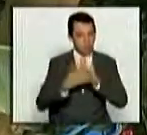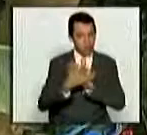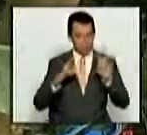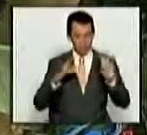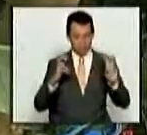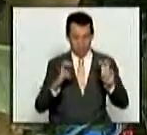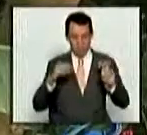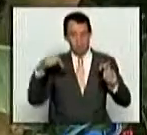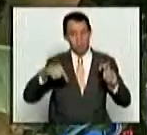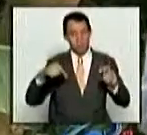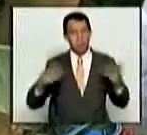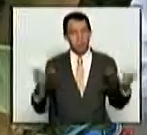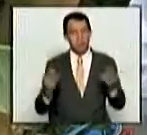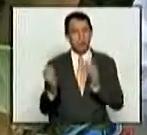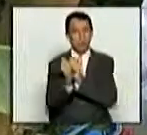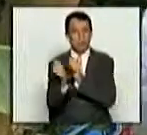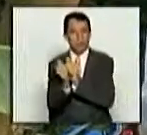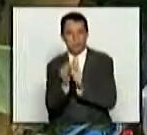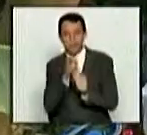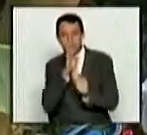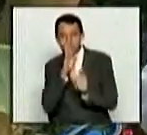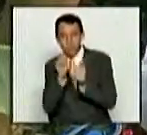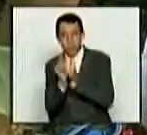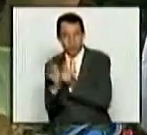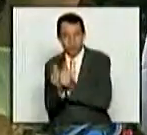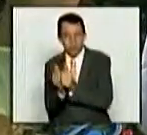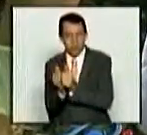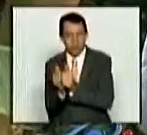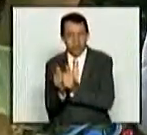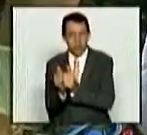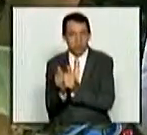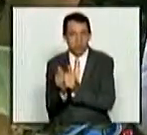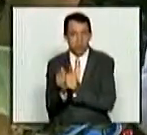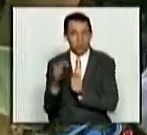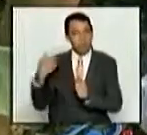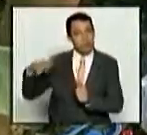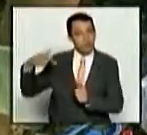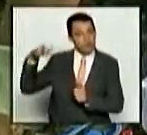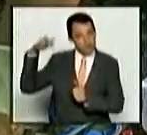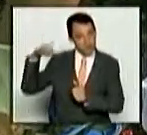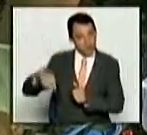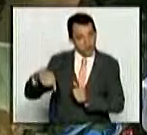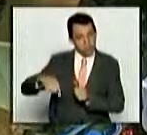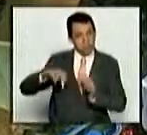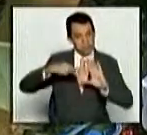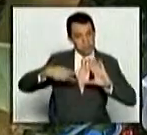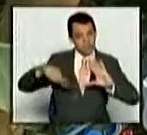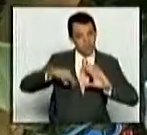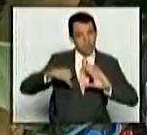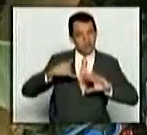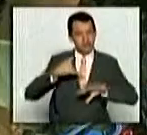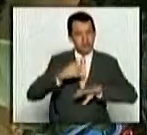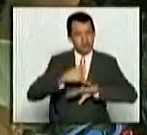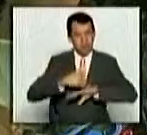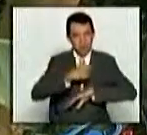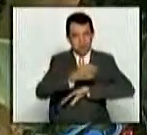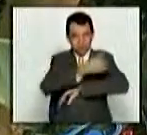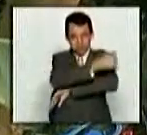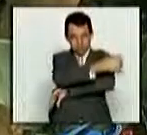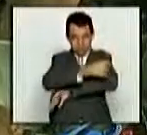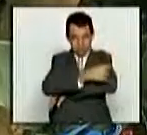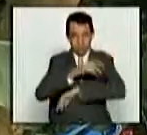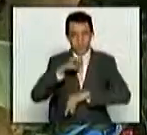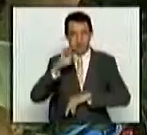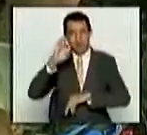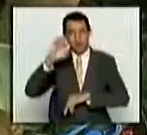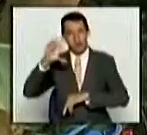este espacio en compañía de con profesionales de nuestro parque médico. Estaremos con Raúl Andrés, que